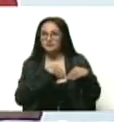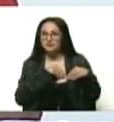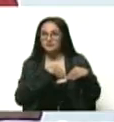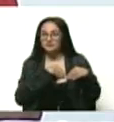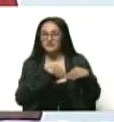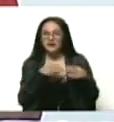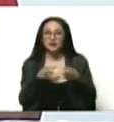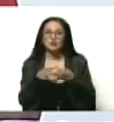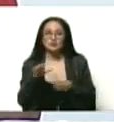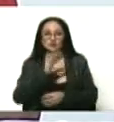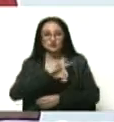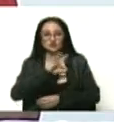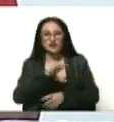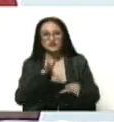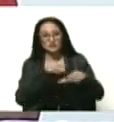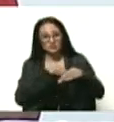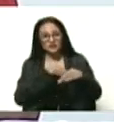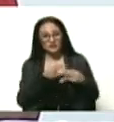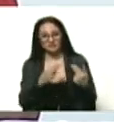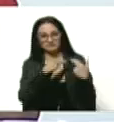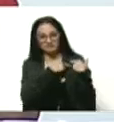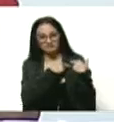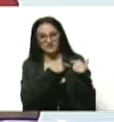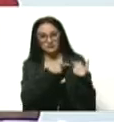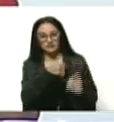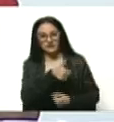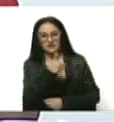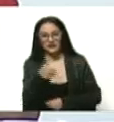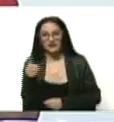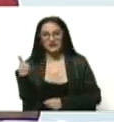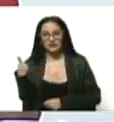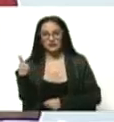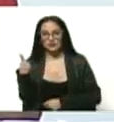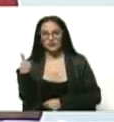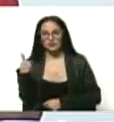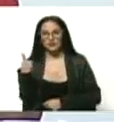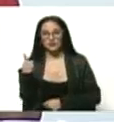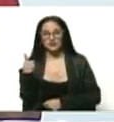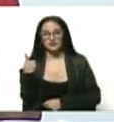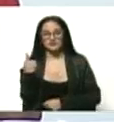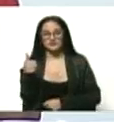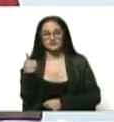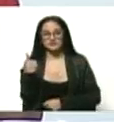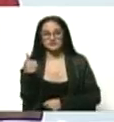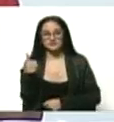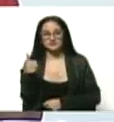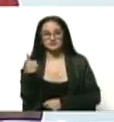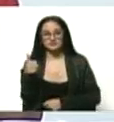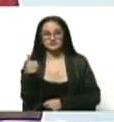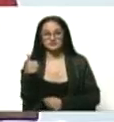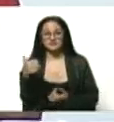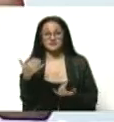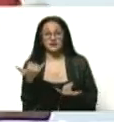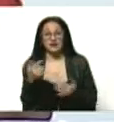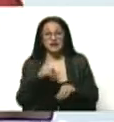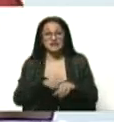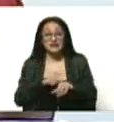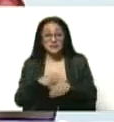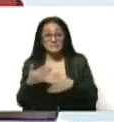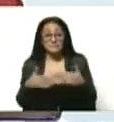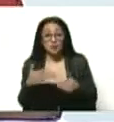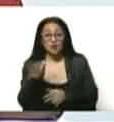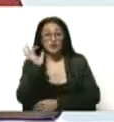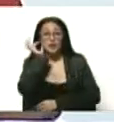sectores sociales que han asumido el rol que le corresponde con la rigurosidad que el tiempo lo amerita, es el sector